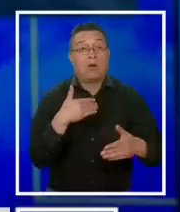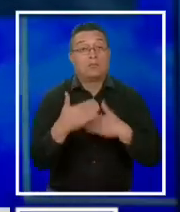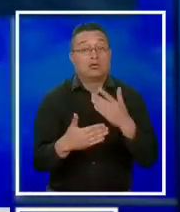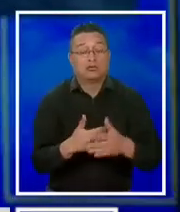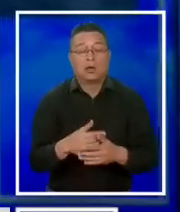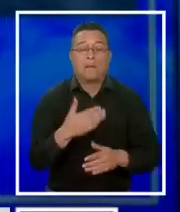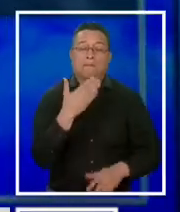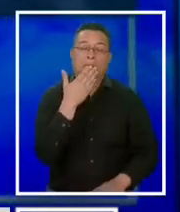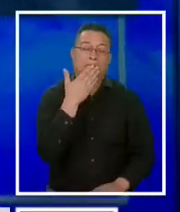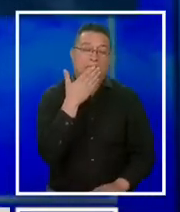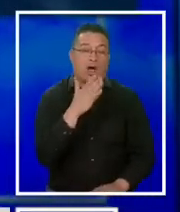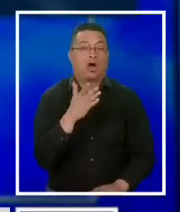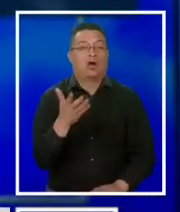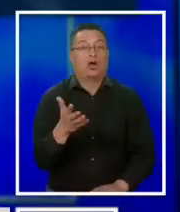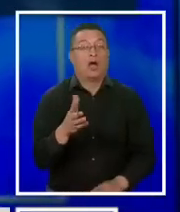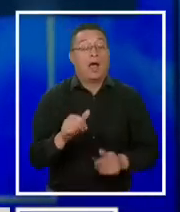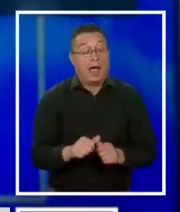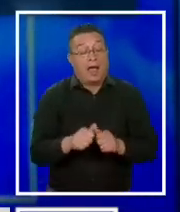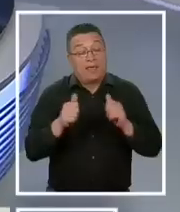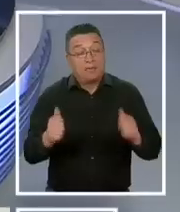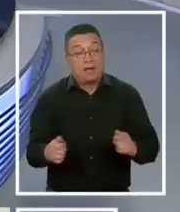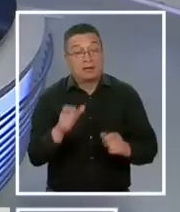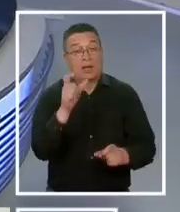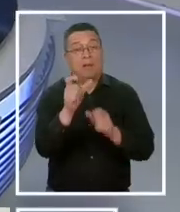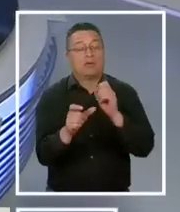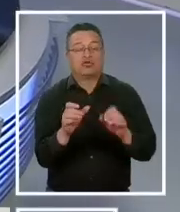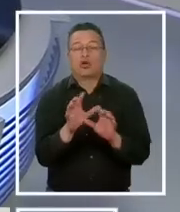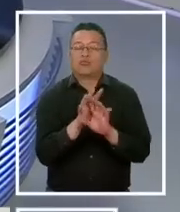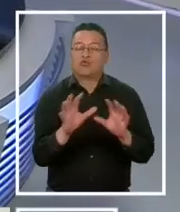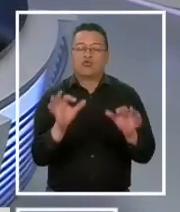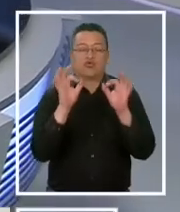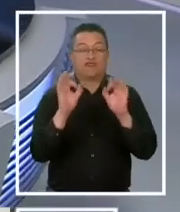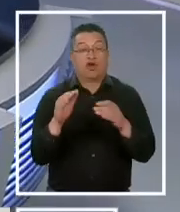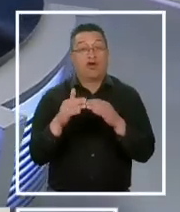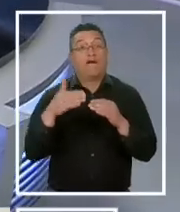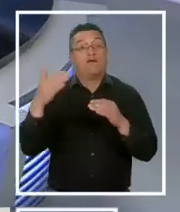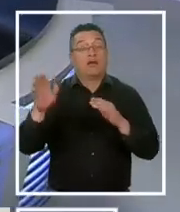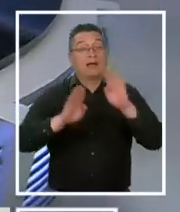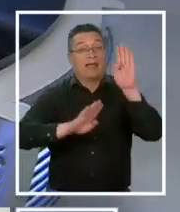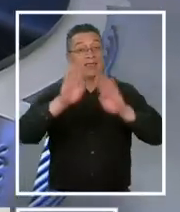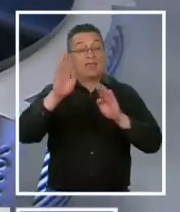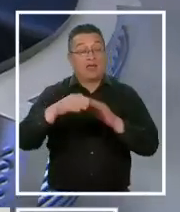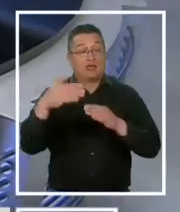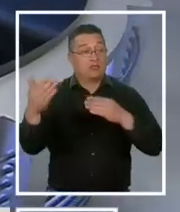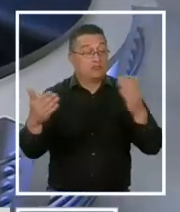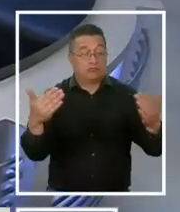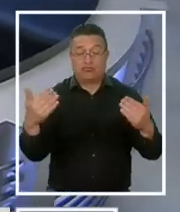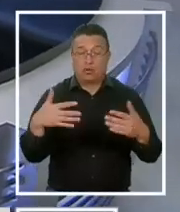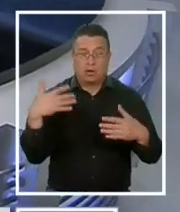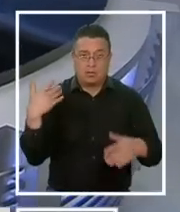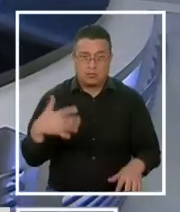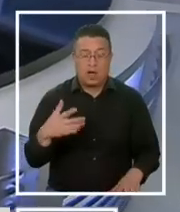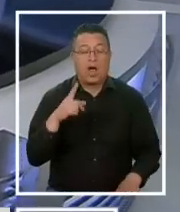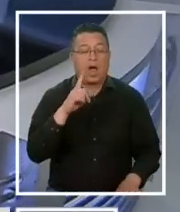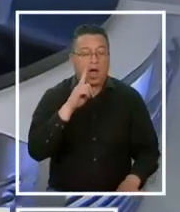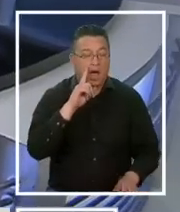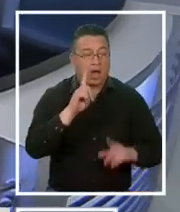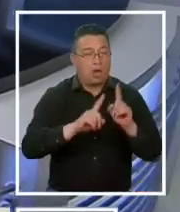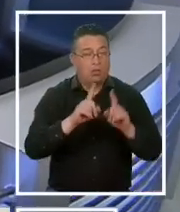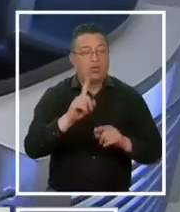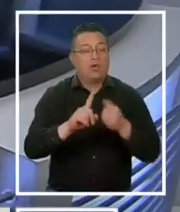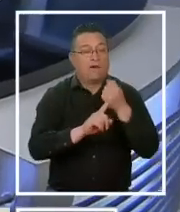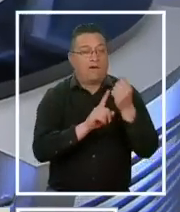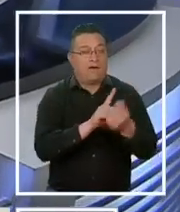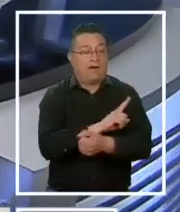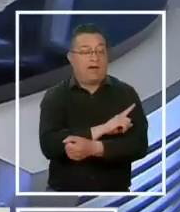parece que es lo más razonable Porque además hay gente extraordinaria fuera de los candidatos que se presentaron entonces hay constitucionalistas